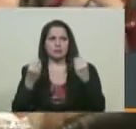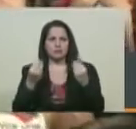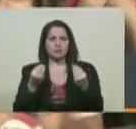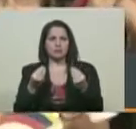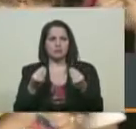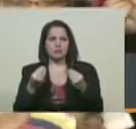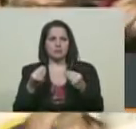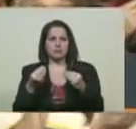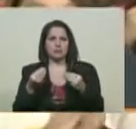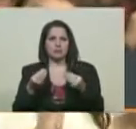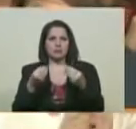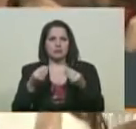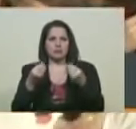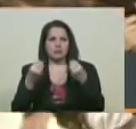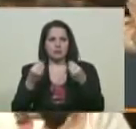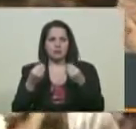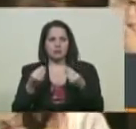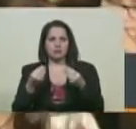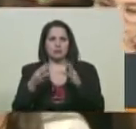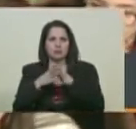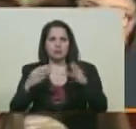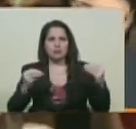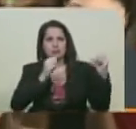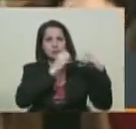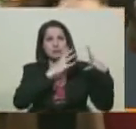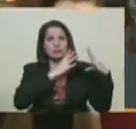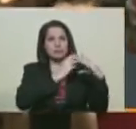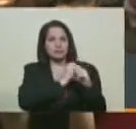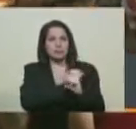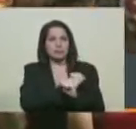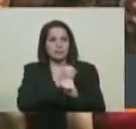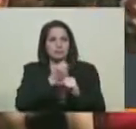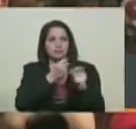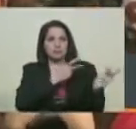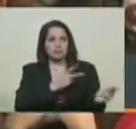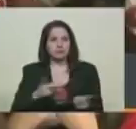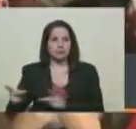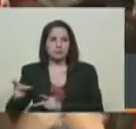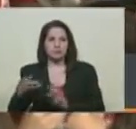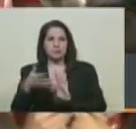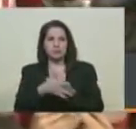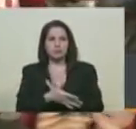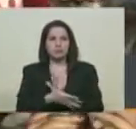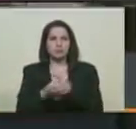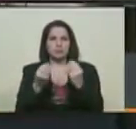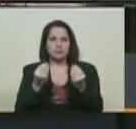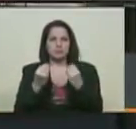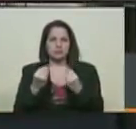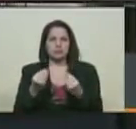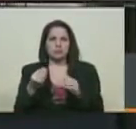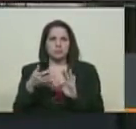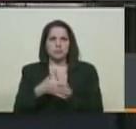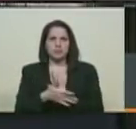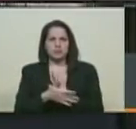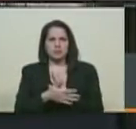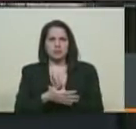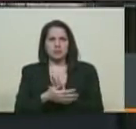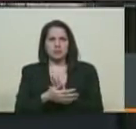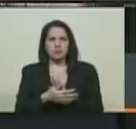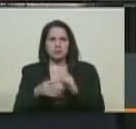a la Venezuela de la esperanza, a todos los invito. Ya ustedes van a ver, Iris me estaba viendo así como